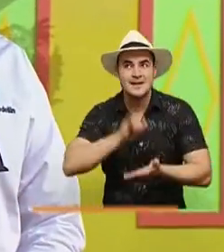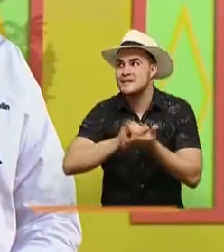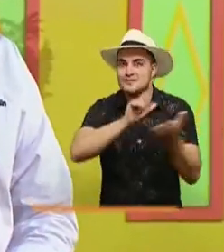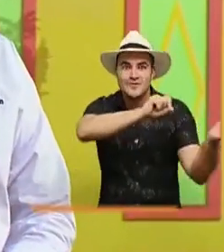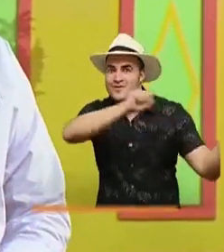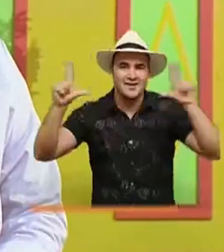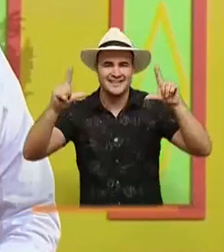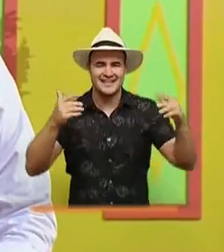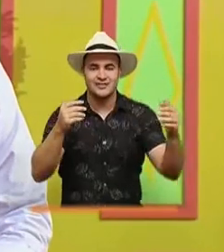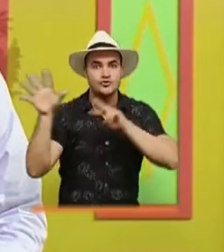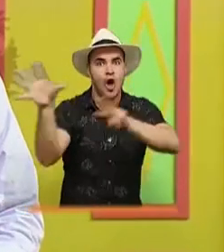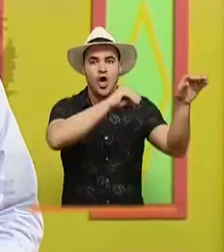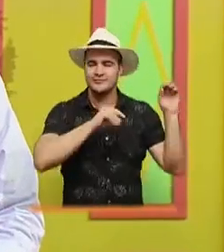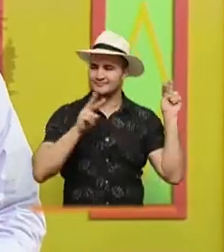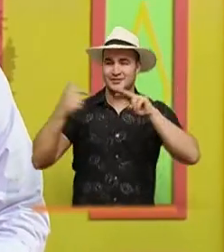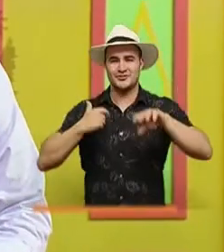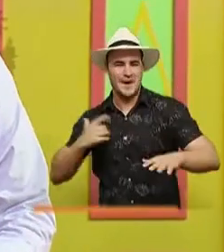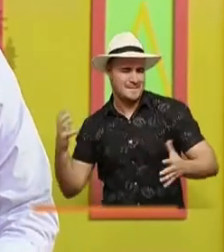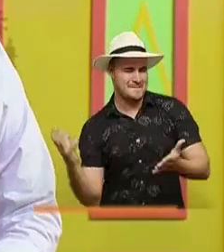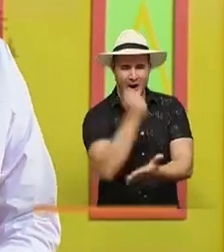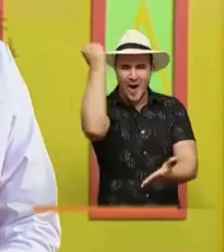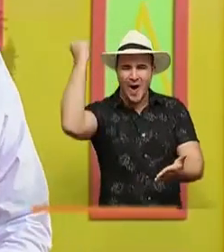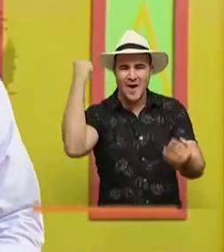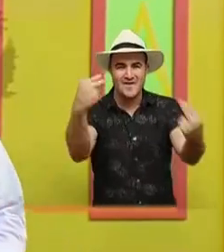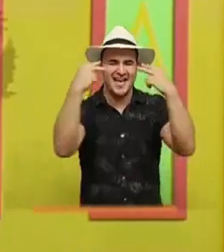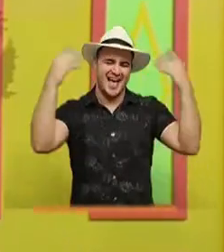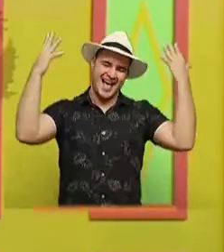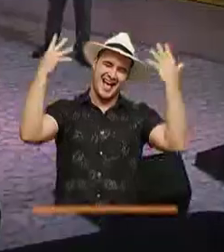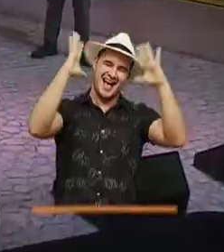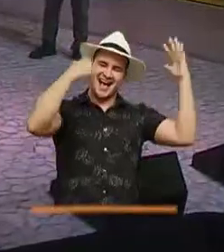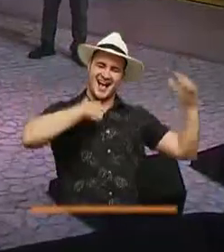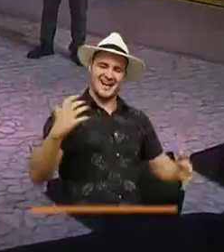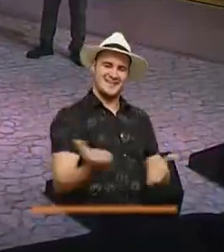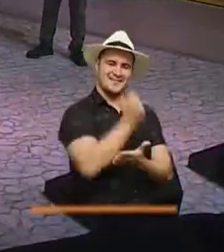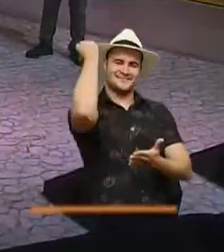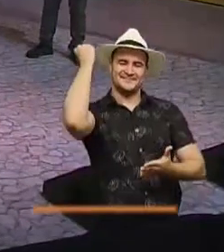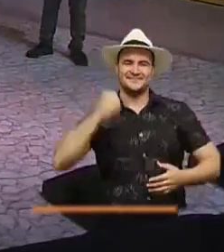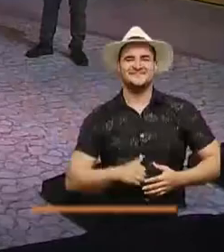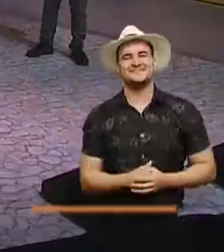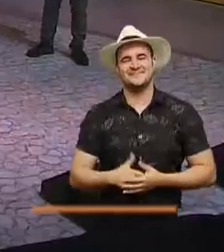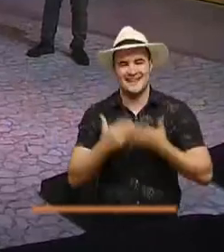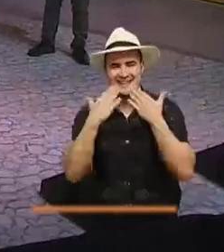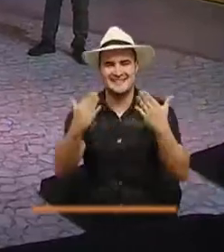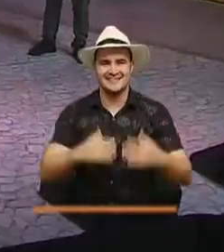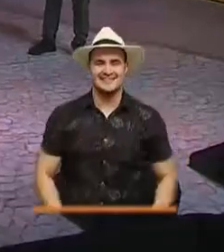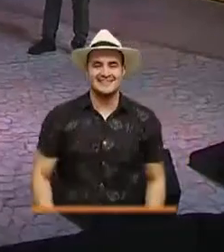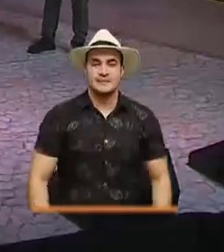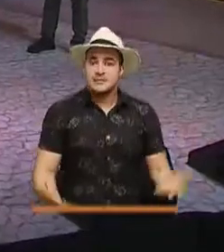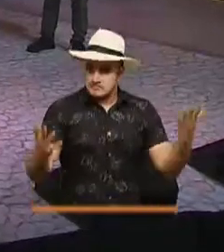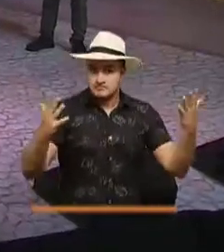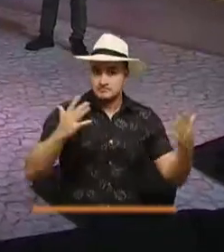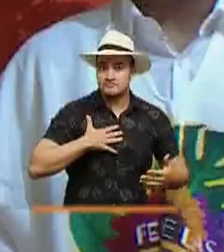que vean cómo gano la final. Gracias. ¿Cómo va a haber rey